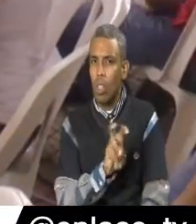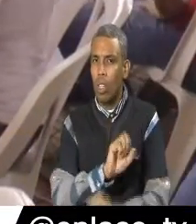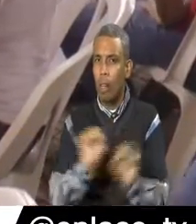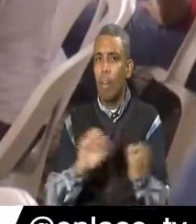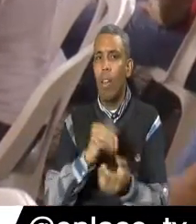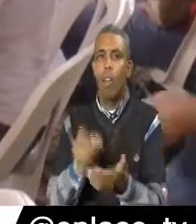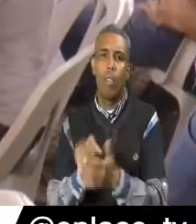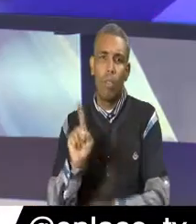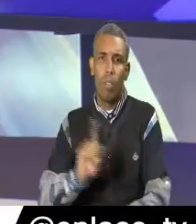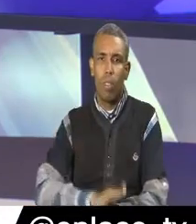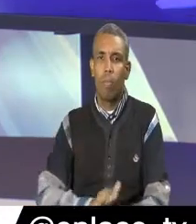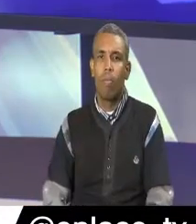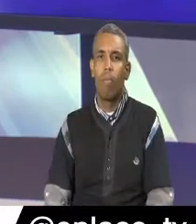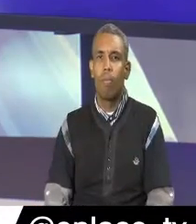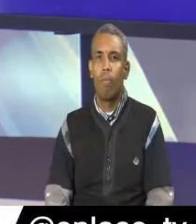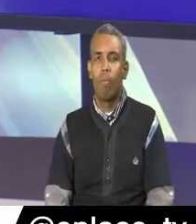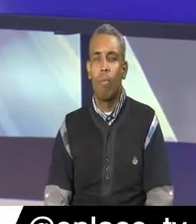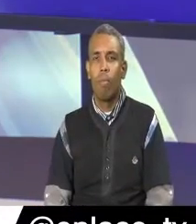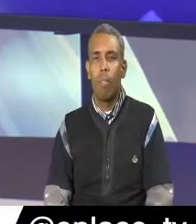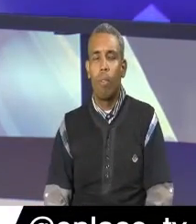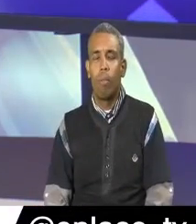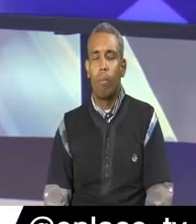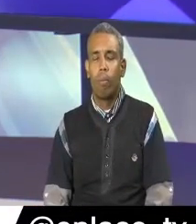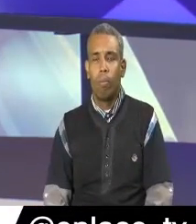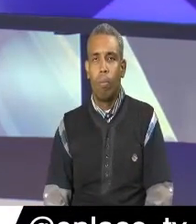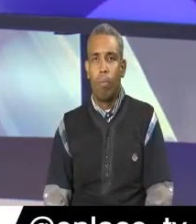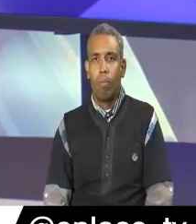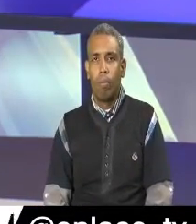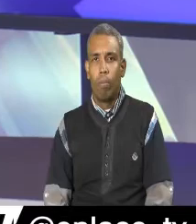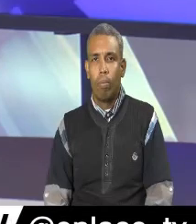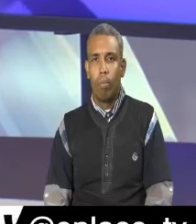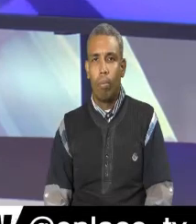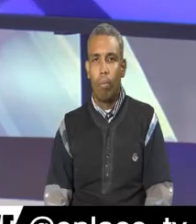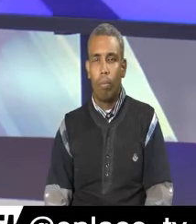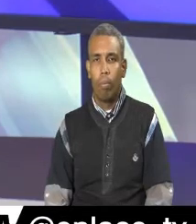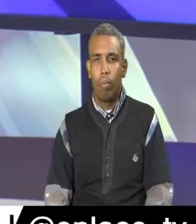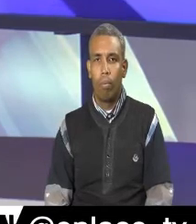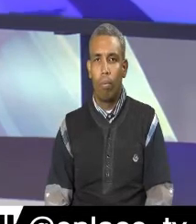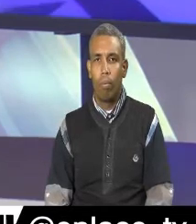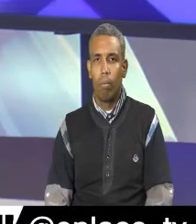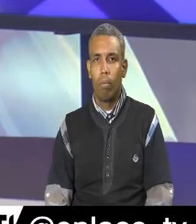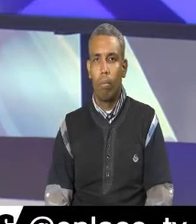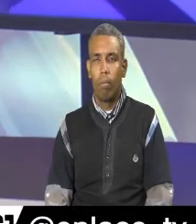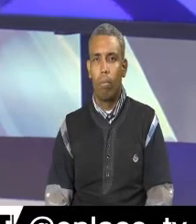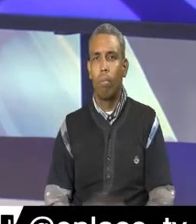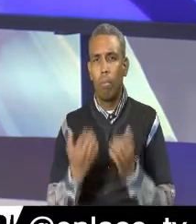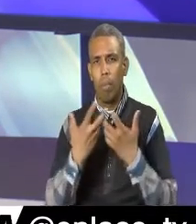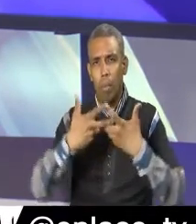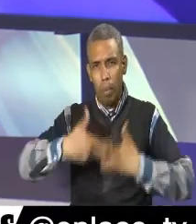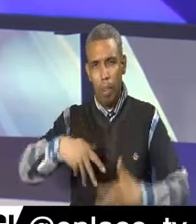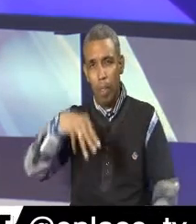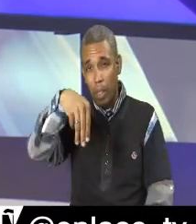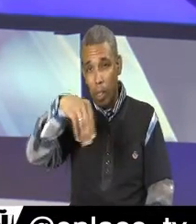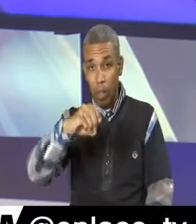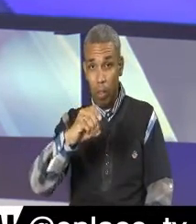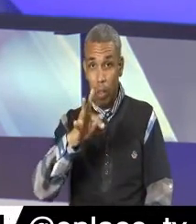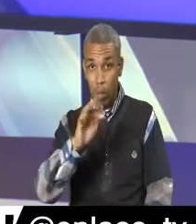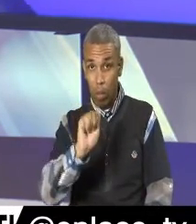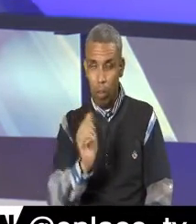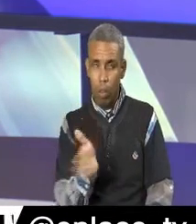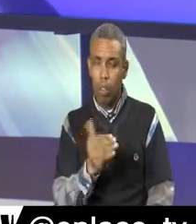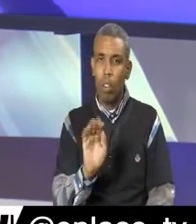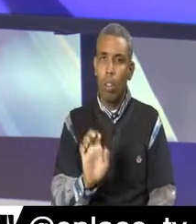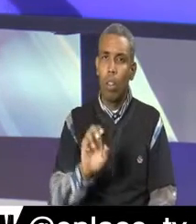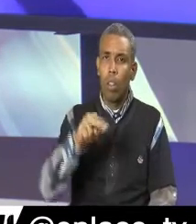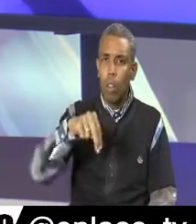tarde. Y ante la falta de solución a la crisis que afronta la firma portuguesa Mota Engil, la Cámara de Comercio de Barranca Bermeja